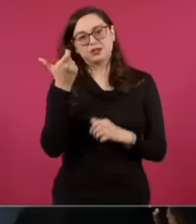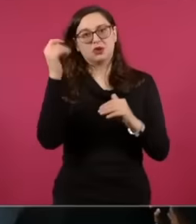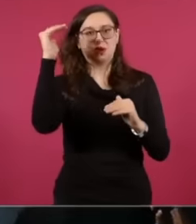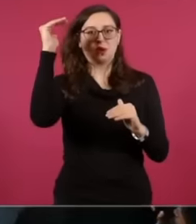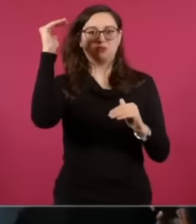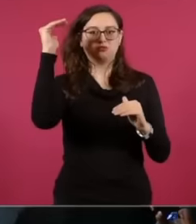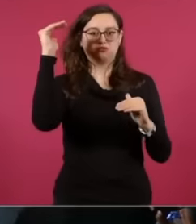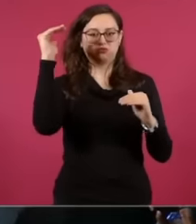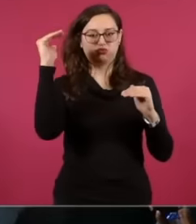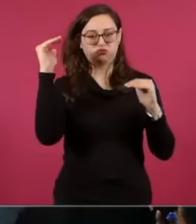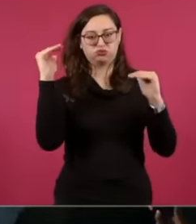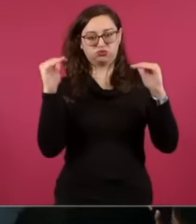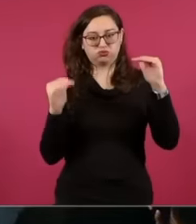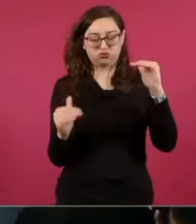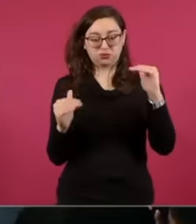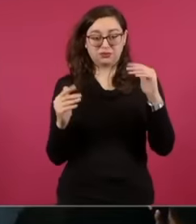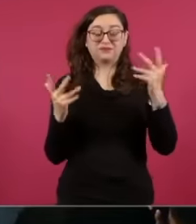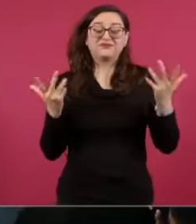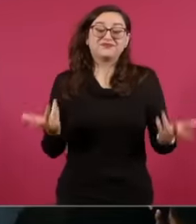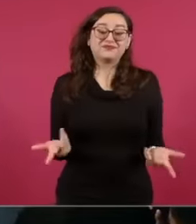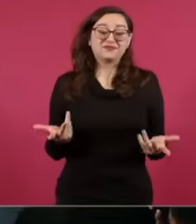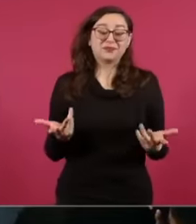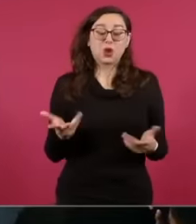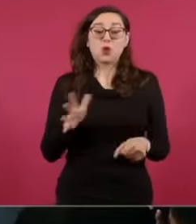el marco suizo se fue,